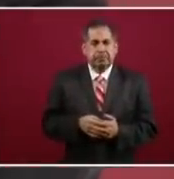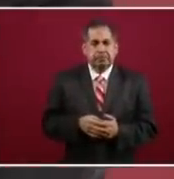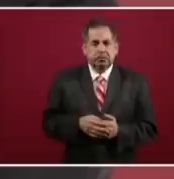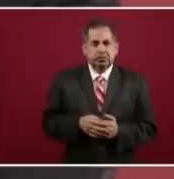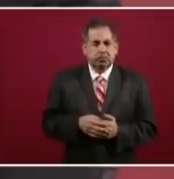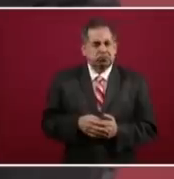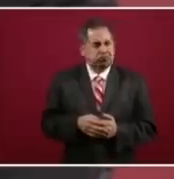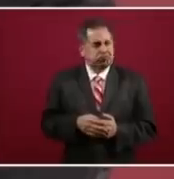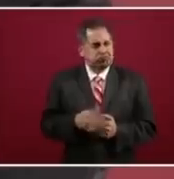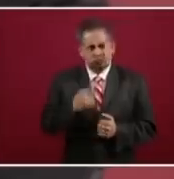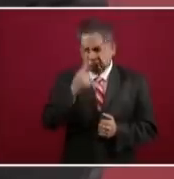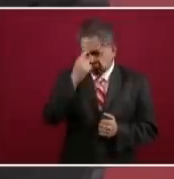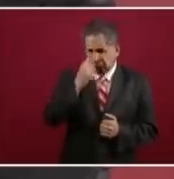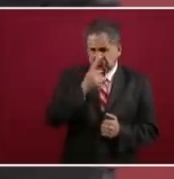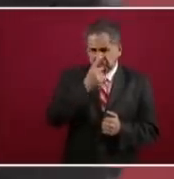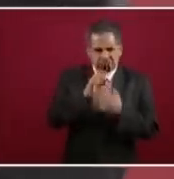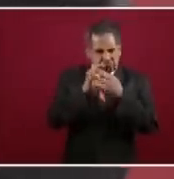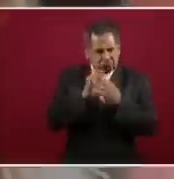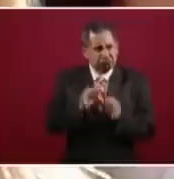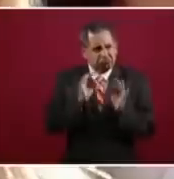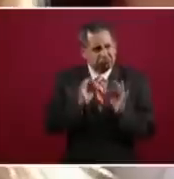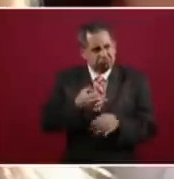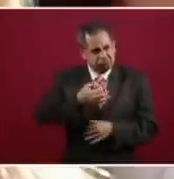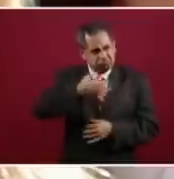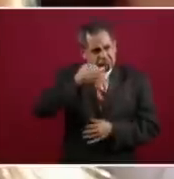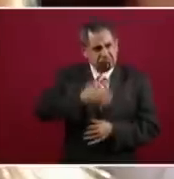consecuente y digno